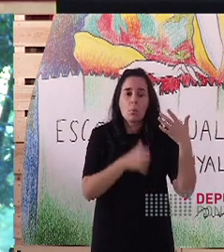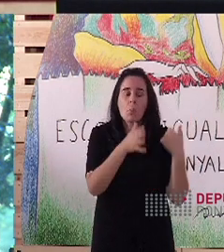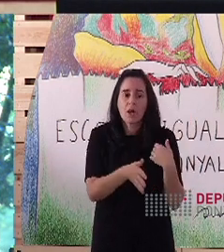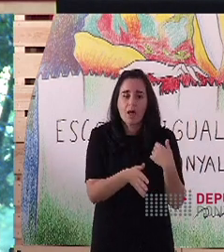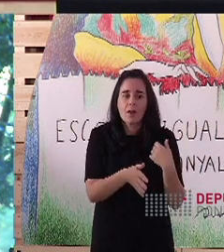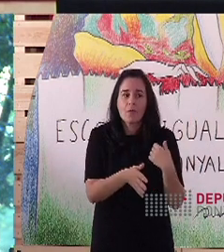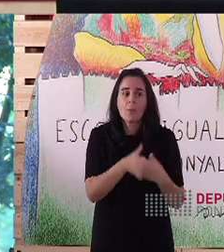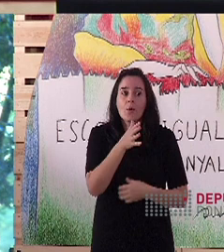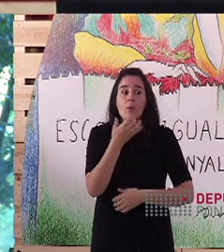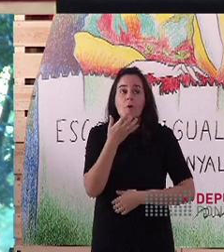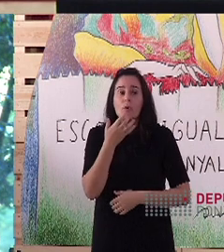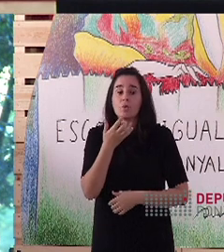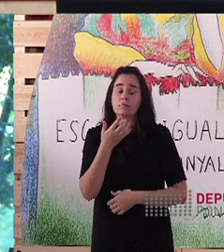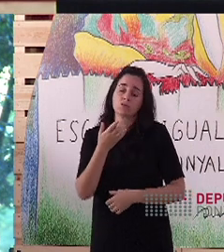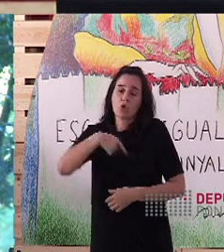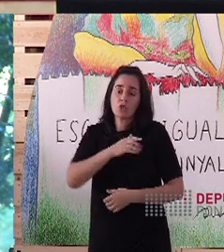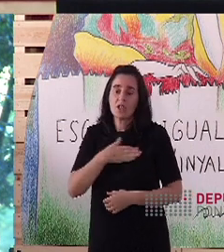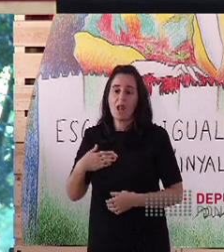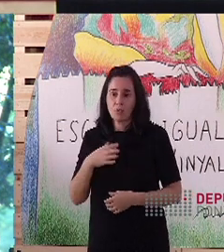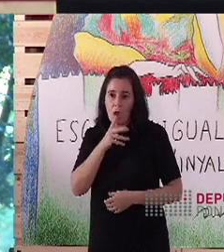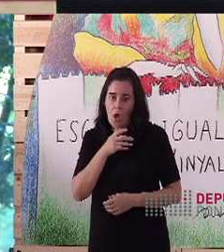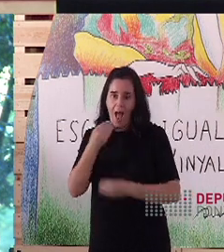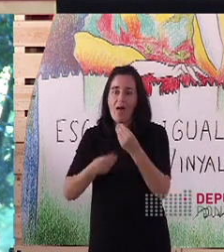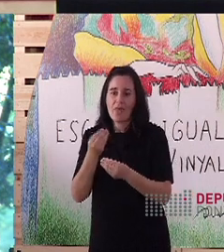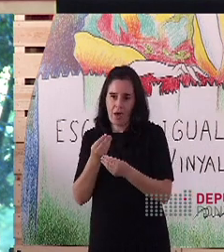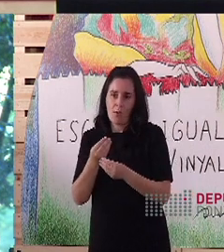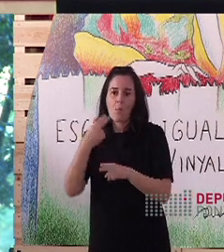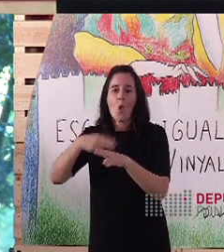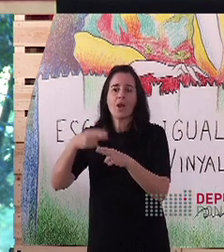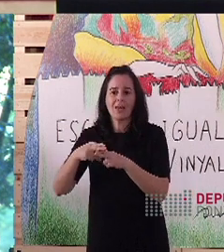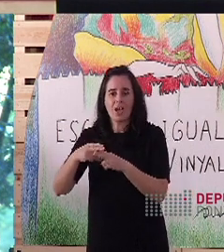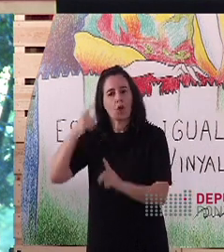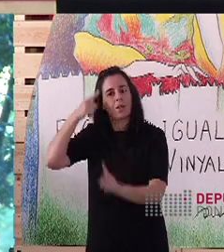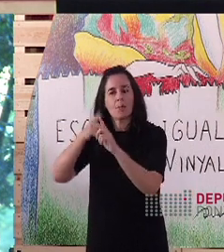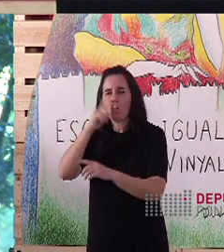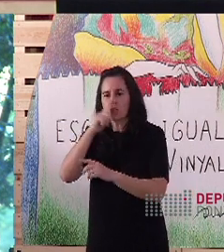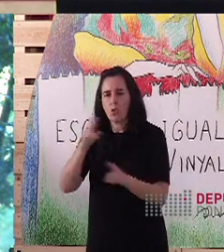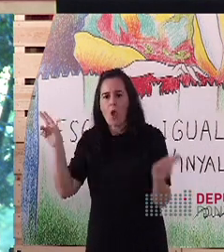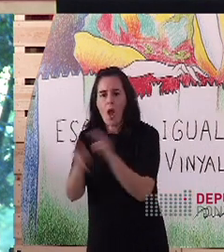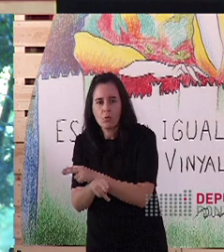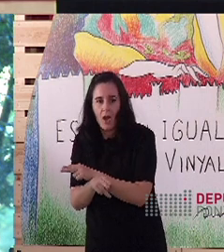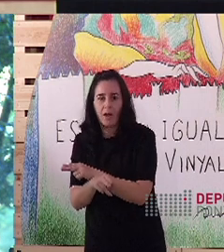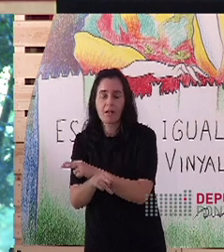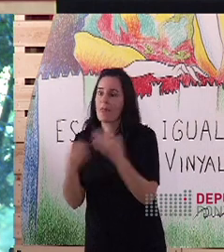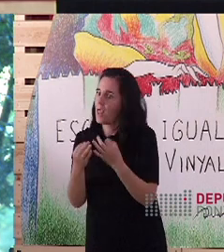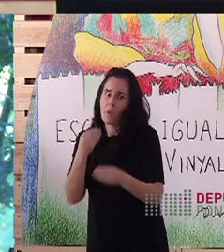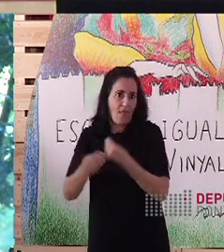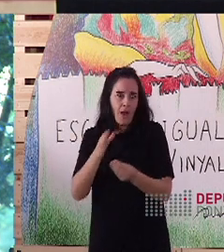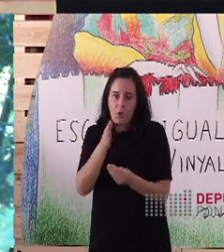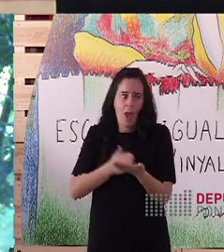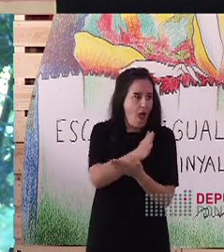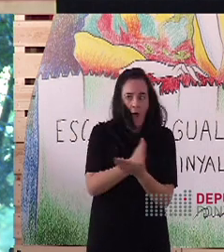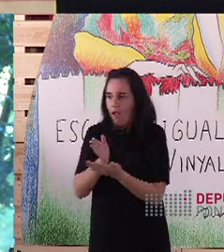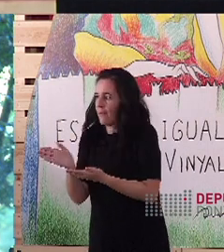hacer políticas abolicionistas que se tienen que hacer porque no hay otra alternativa a